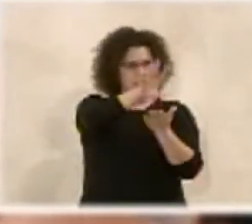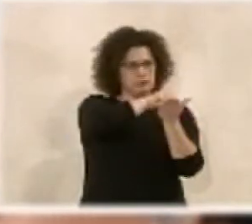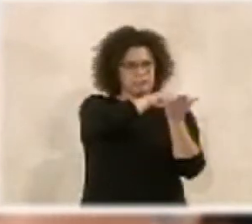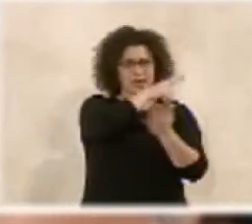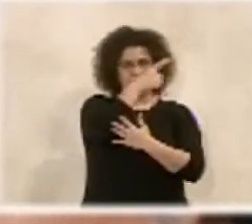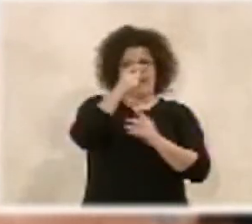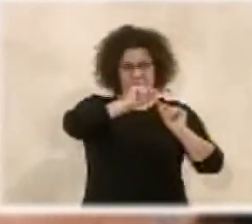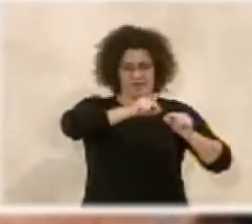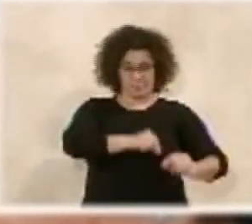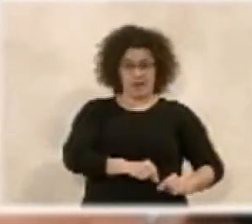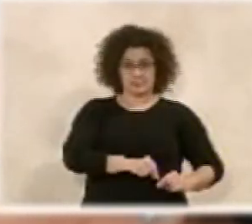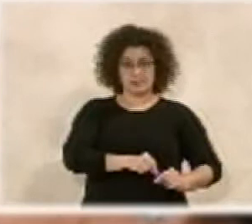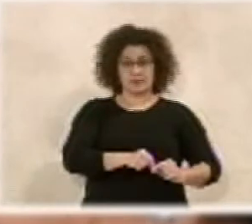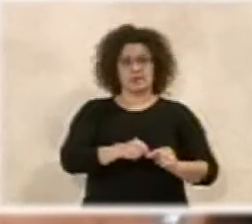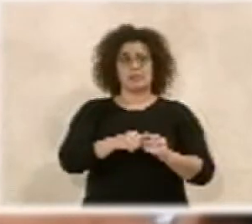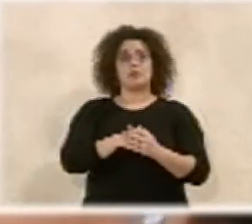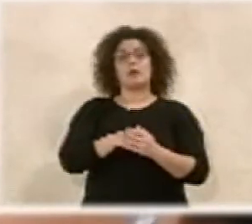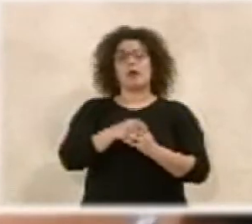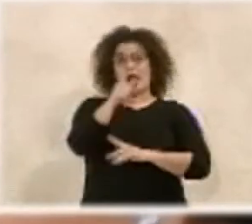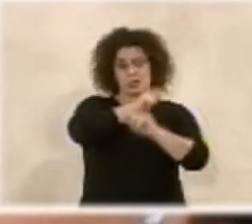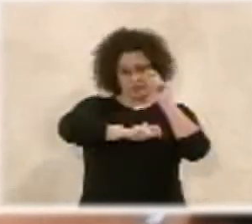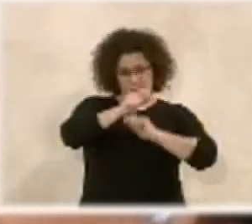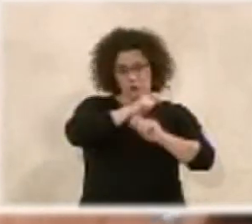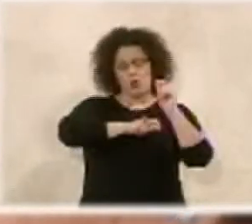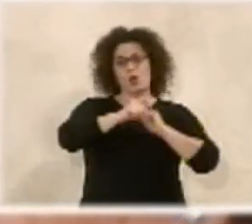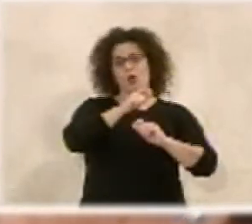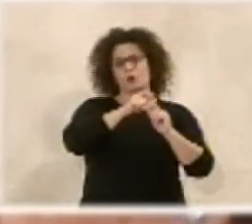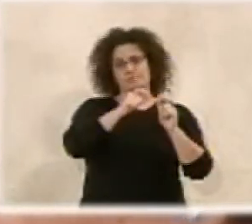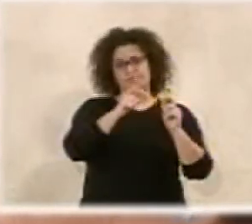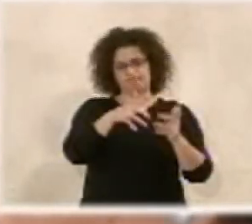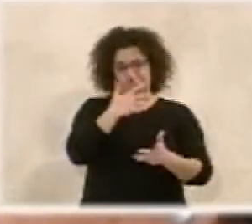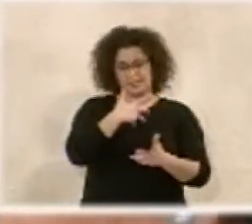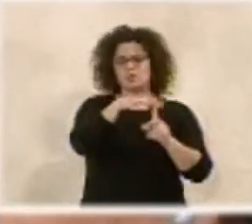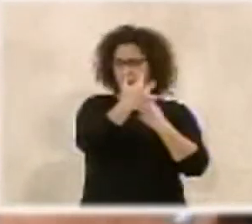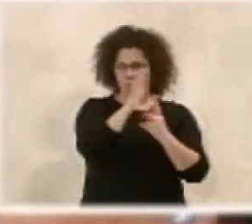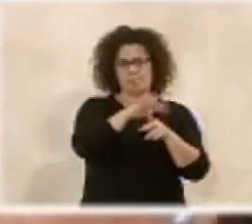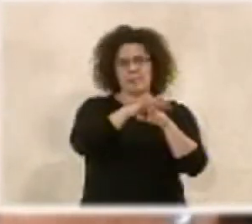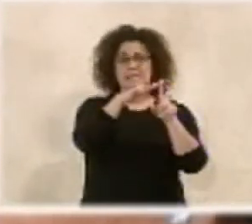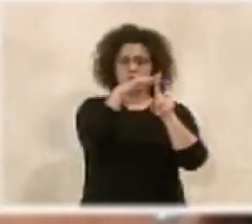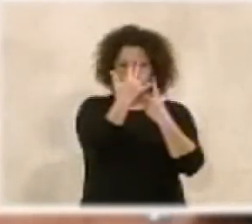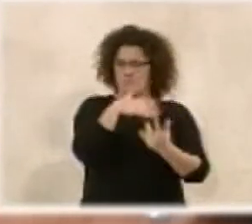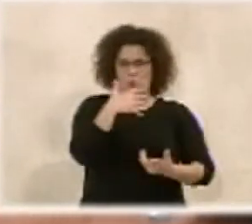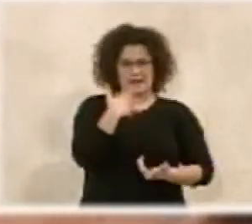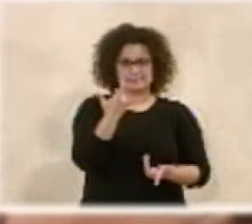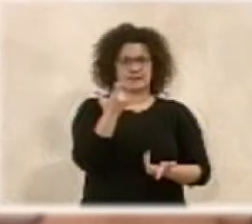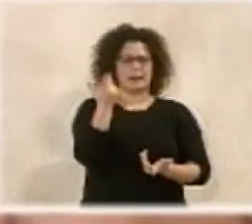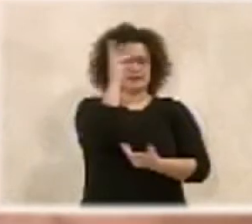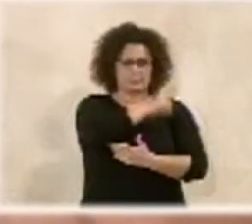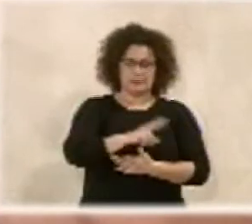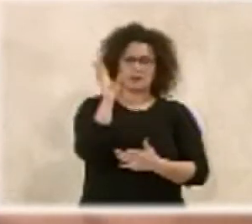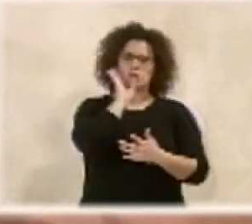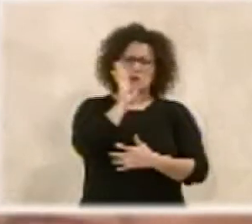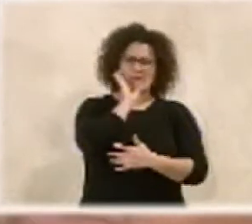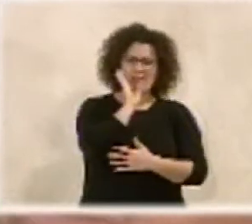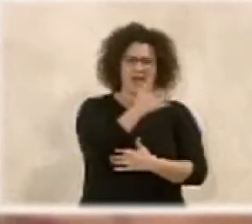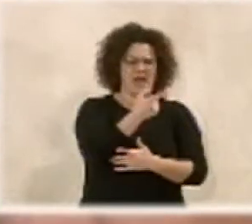vecinos afectados. La situación es bastante molesta para los mismos, es reiterativa la suciedad que hay, la